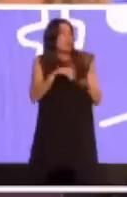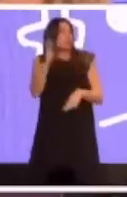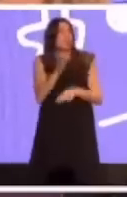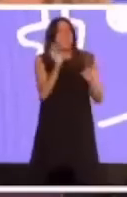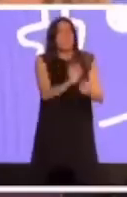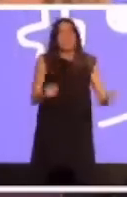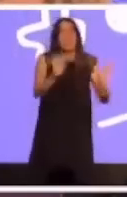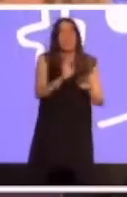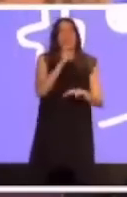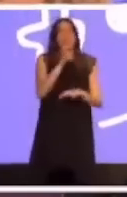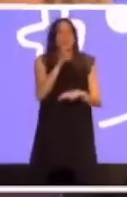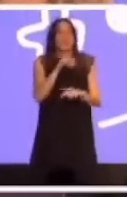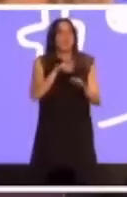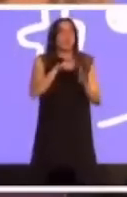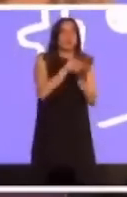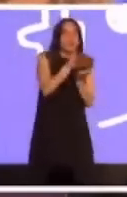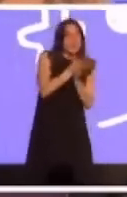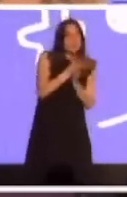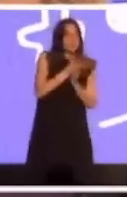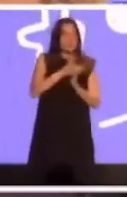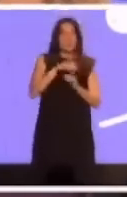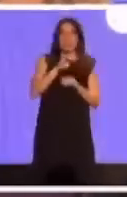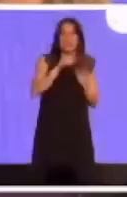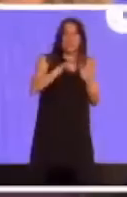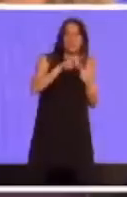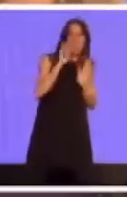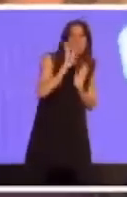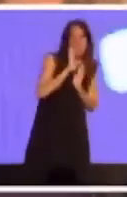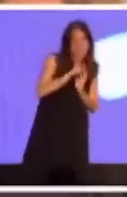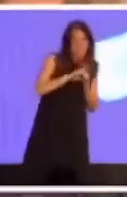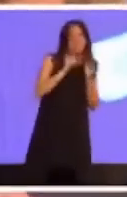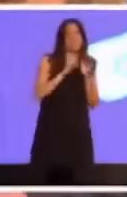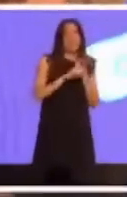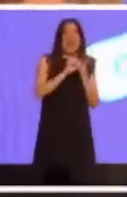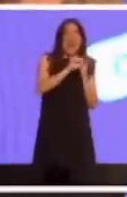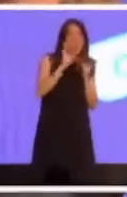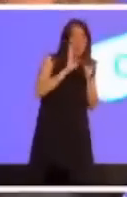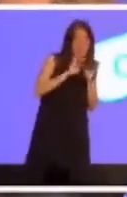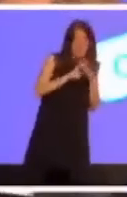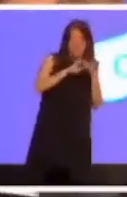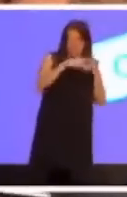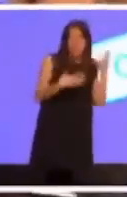legales a legales e ilegales para frenar los avances democráticos